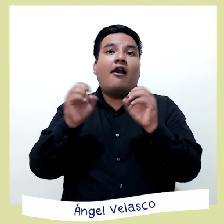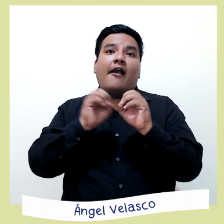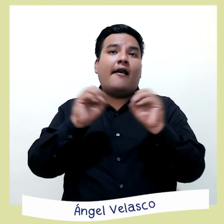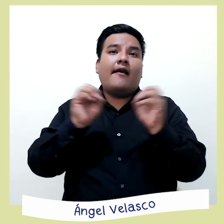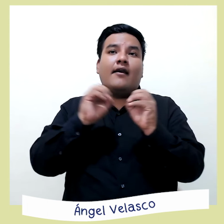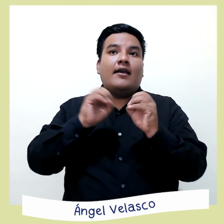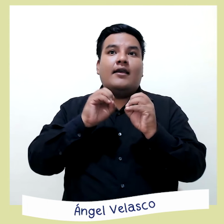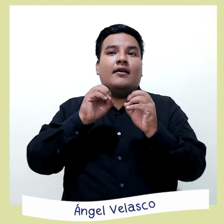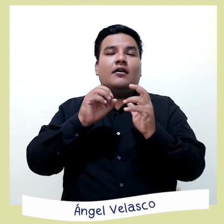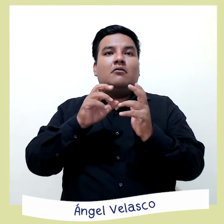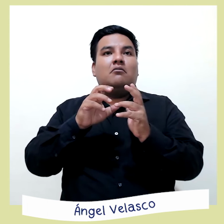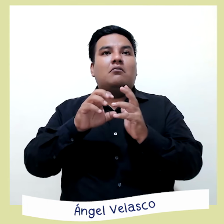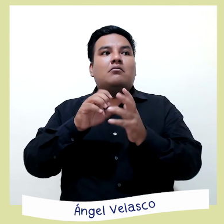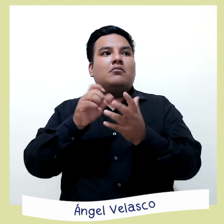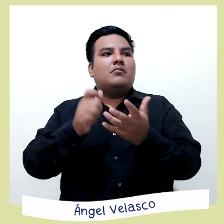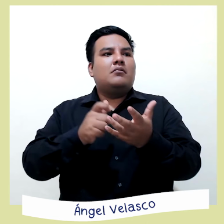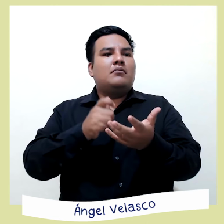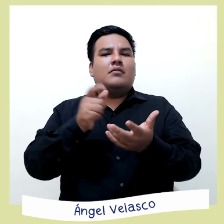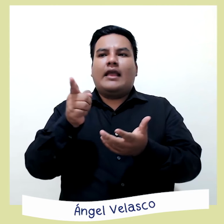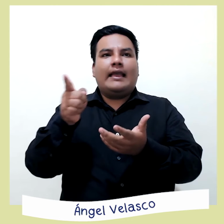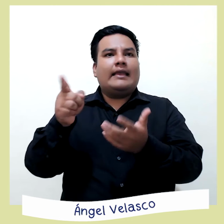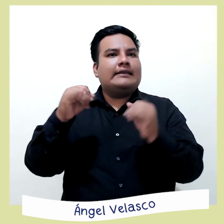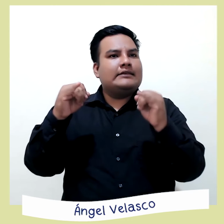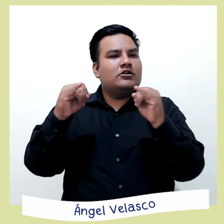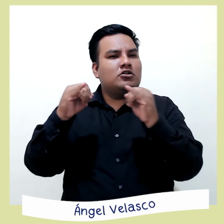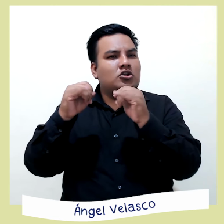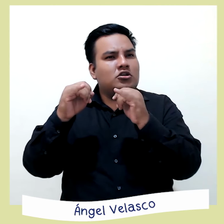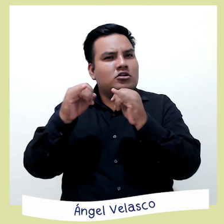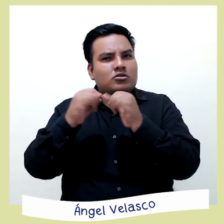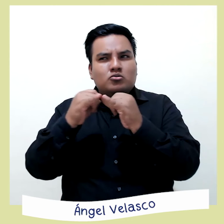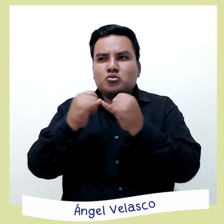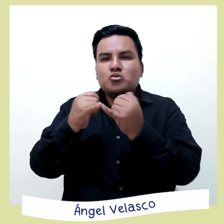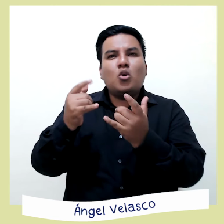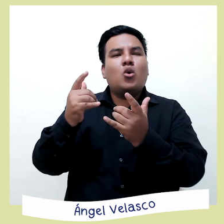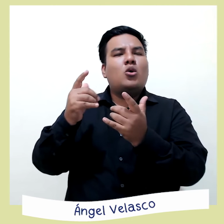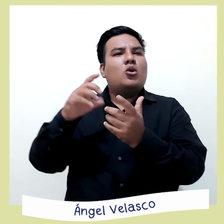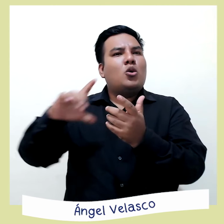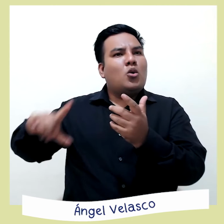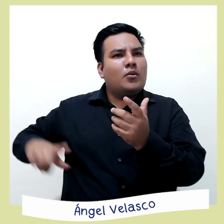y en el trabajo digno está condicionada a que no existen